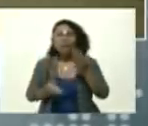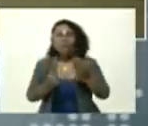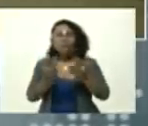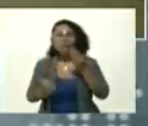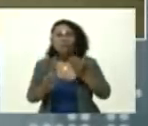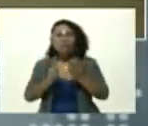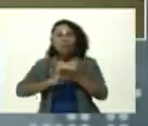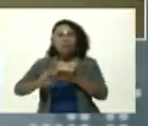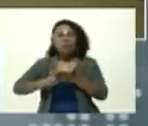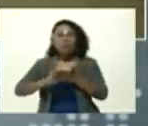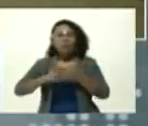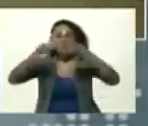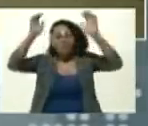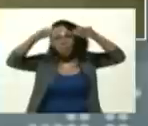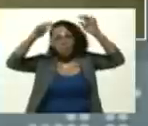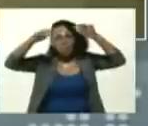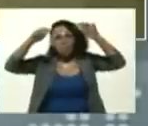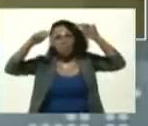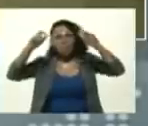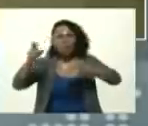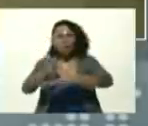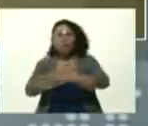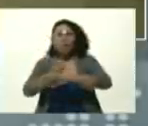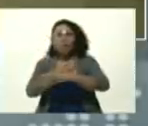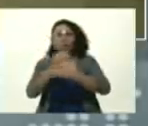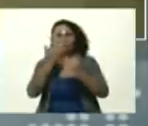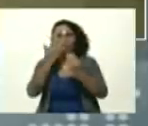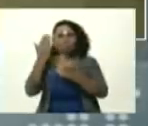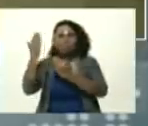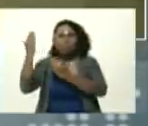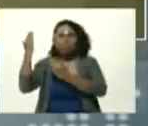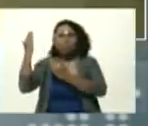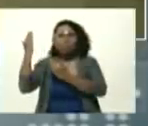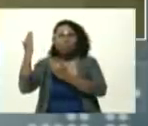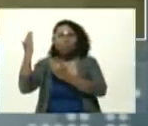la recuperación de las lluvias. Gobernador, adelante.